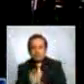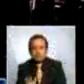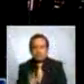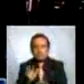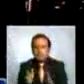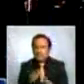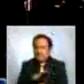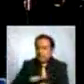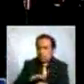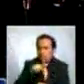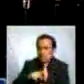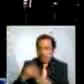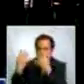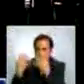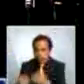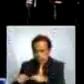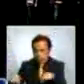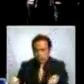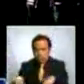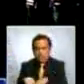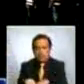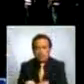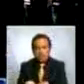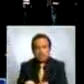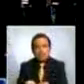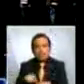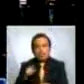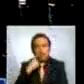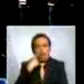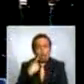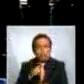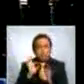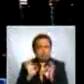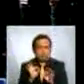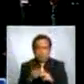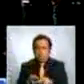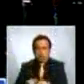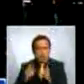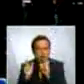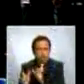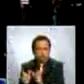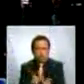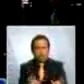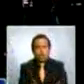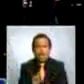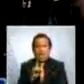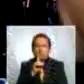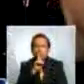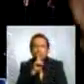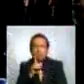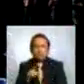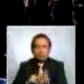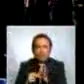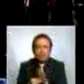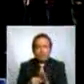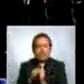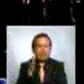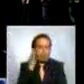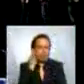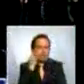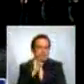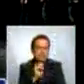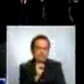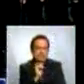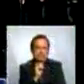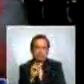la situación en el penal de hombres está absolutamente controlada. Hay un inconveniente en el de mujeres,